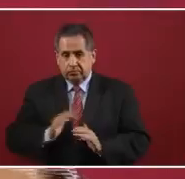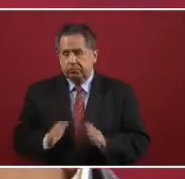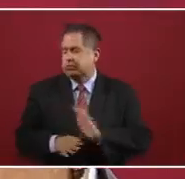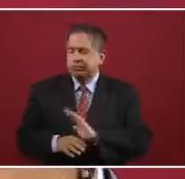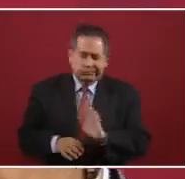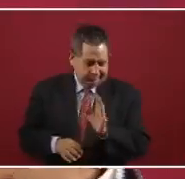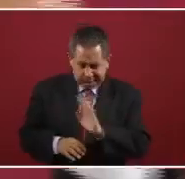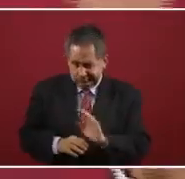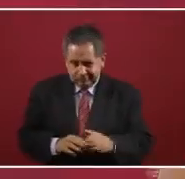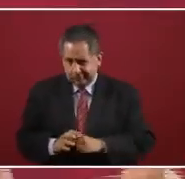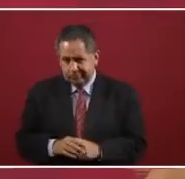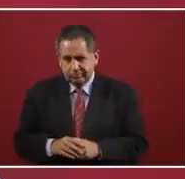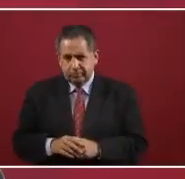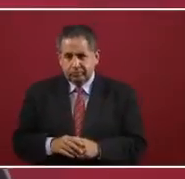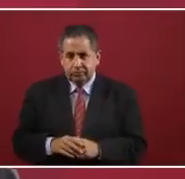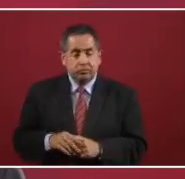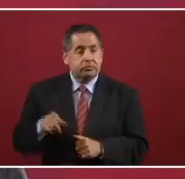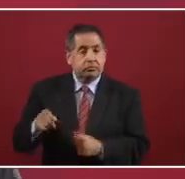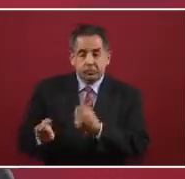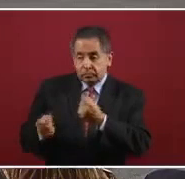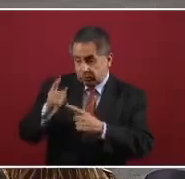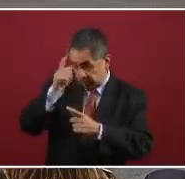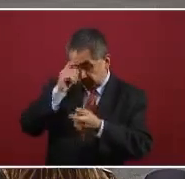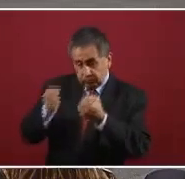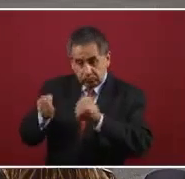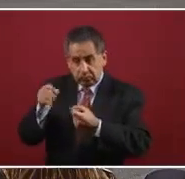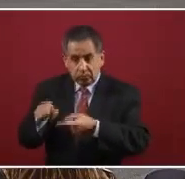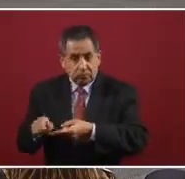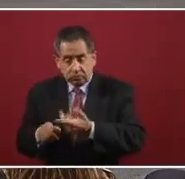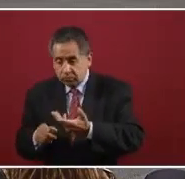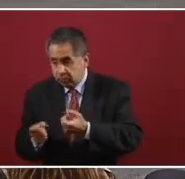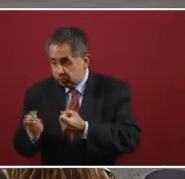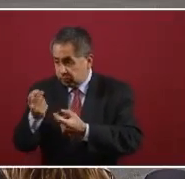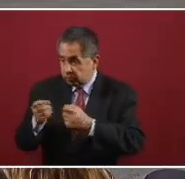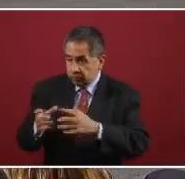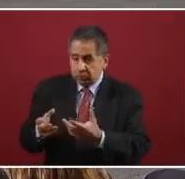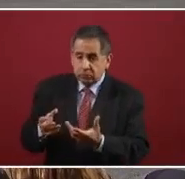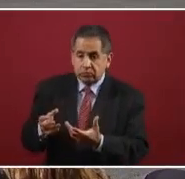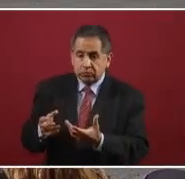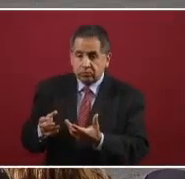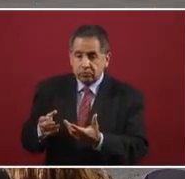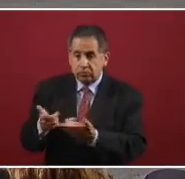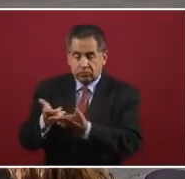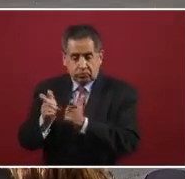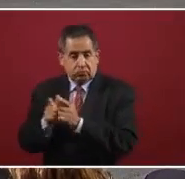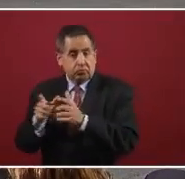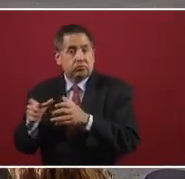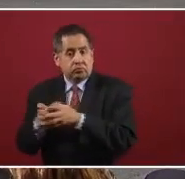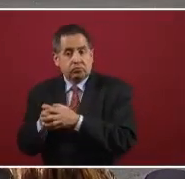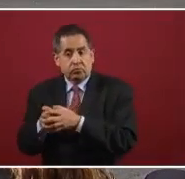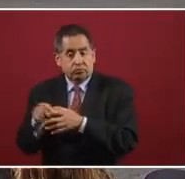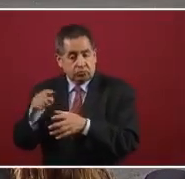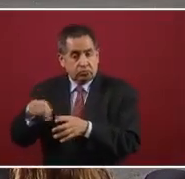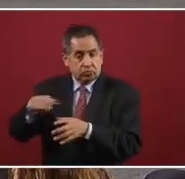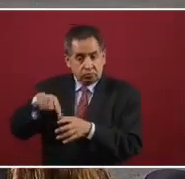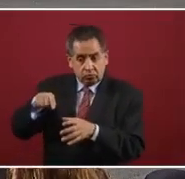Es que el número de conductores, ¿sí? Un grupo